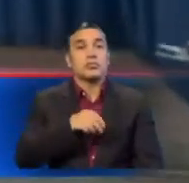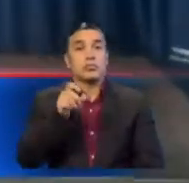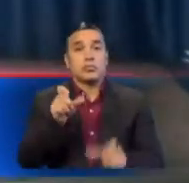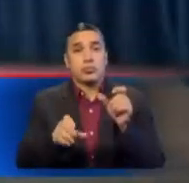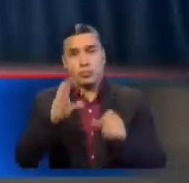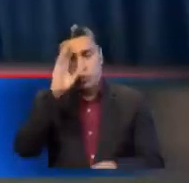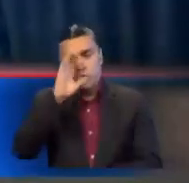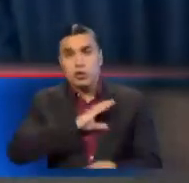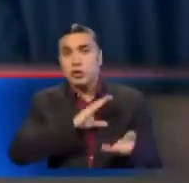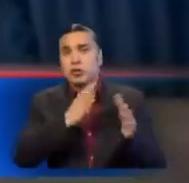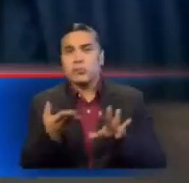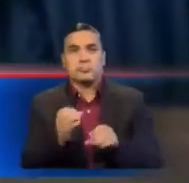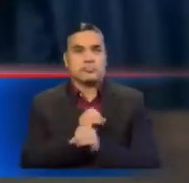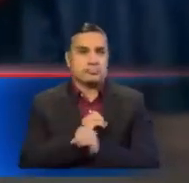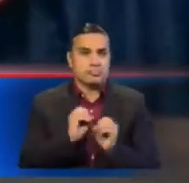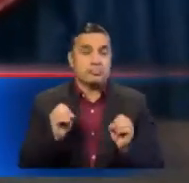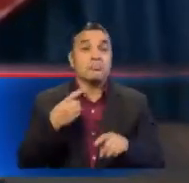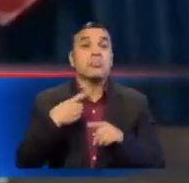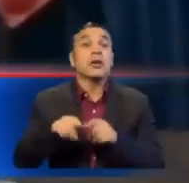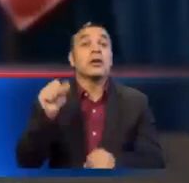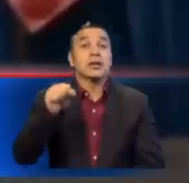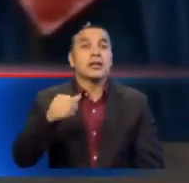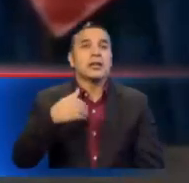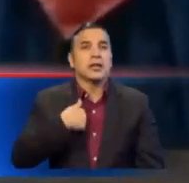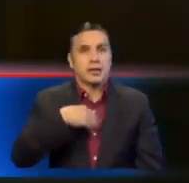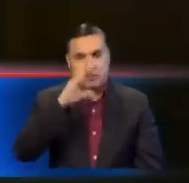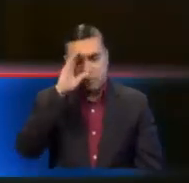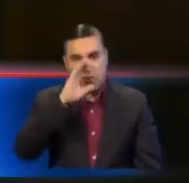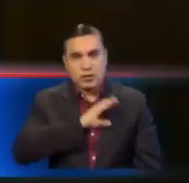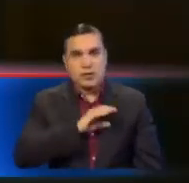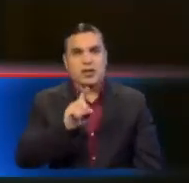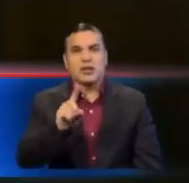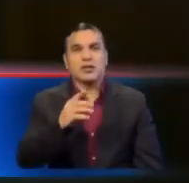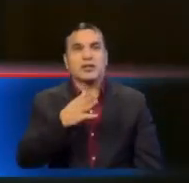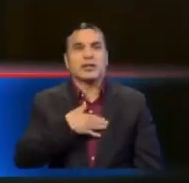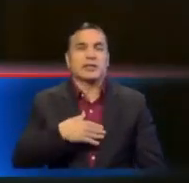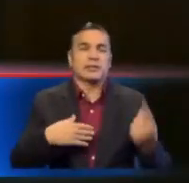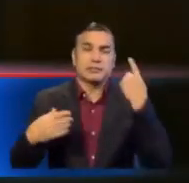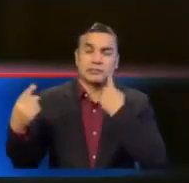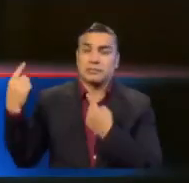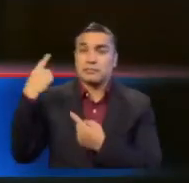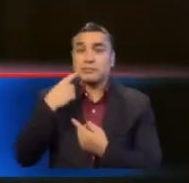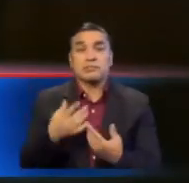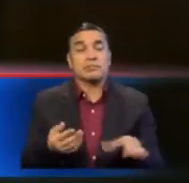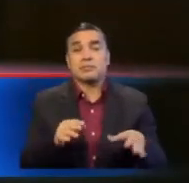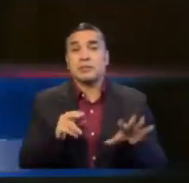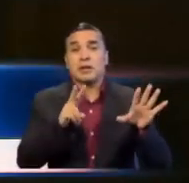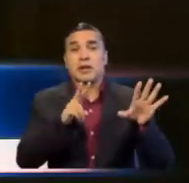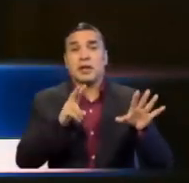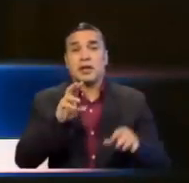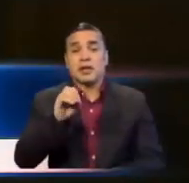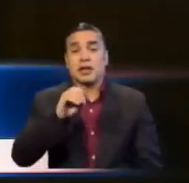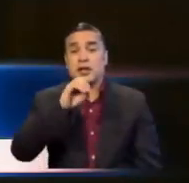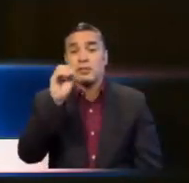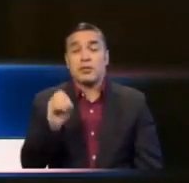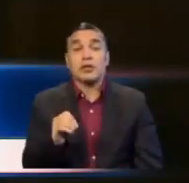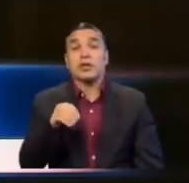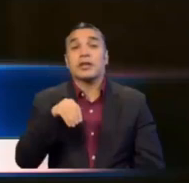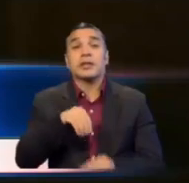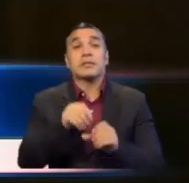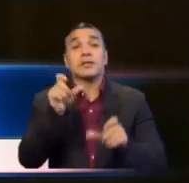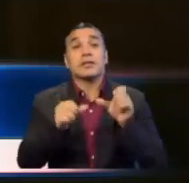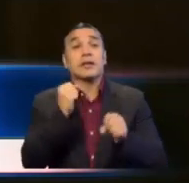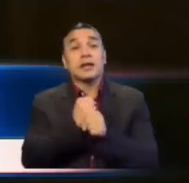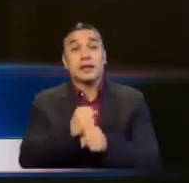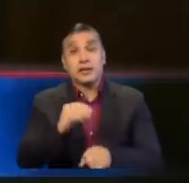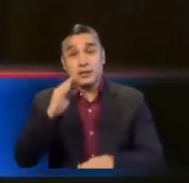policiales que hayan fallecido, pero sí tenemos policías que han sido heridos. Tenemos un déficit de casi del 70% solo de agentes de